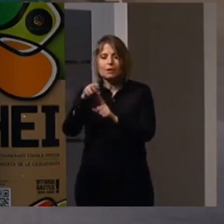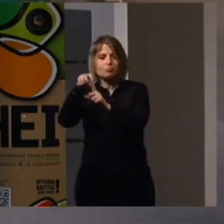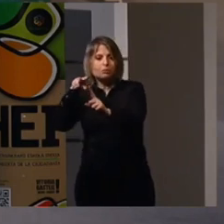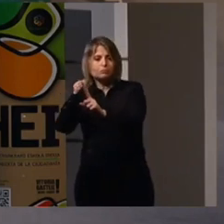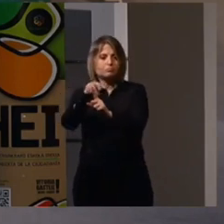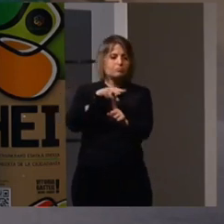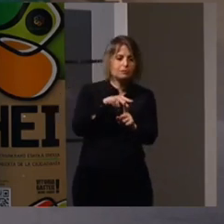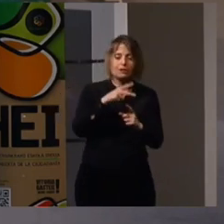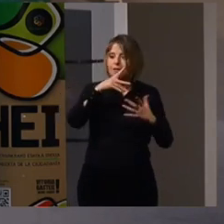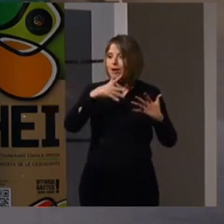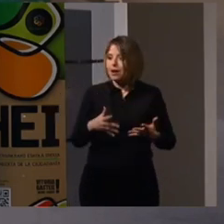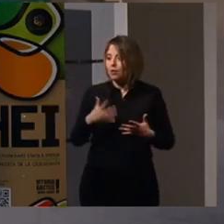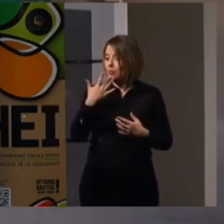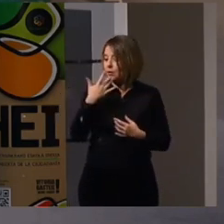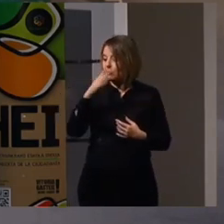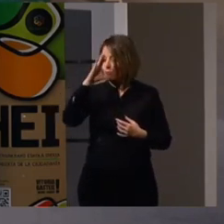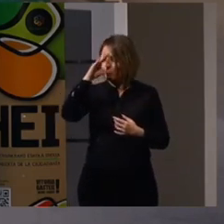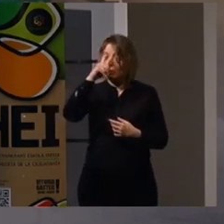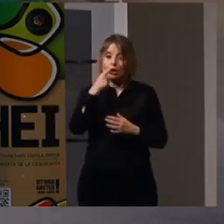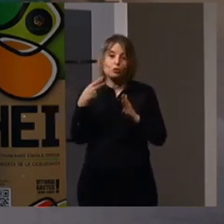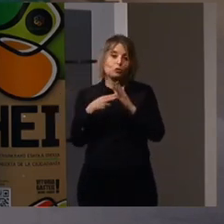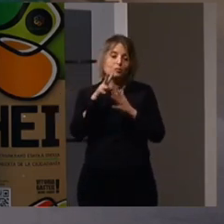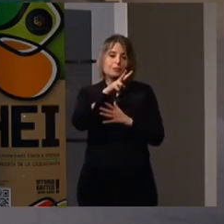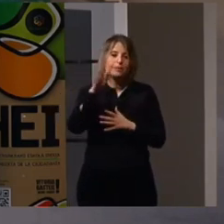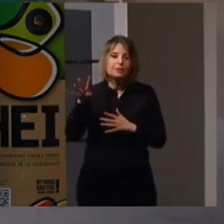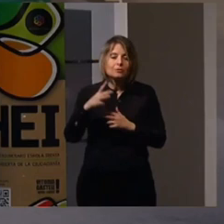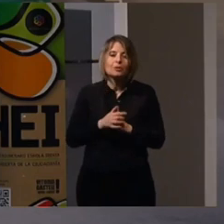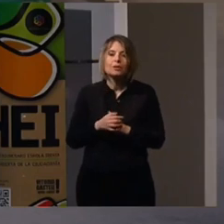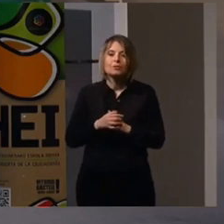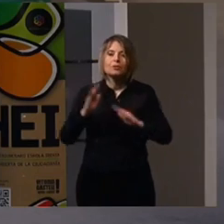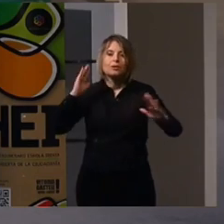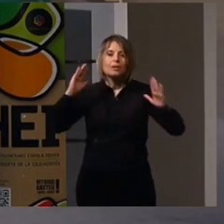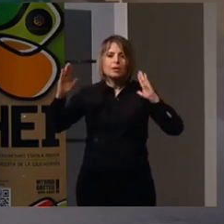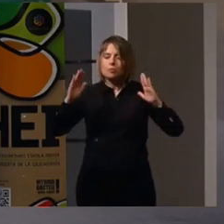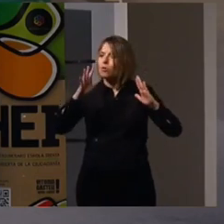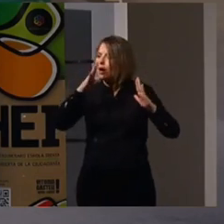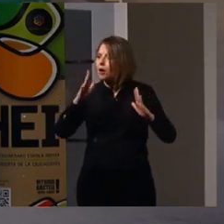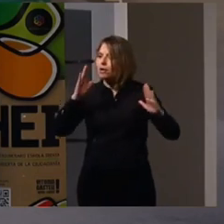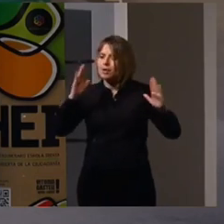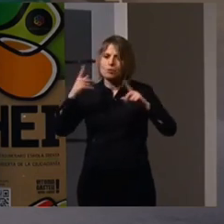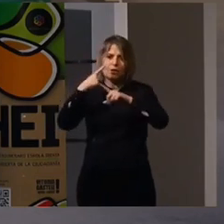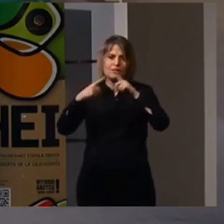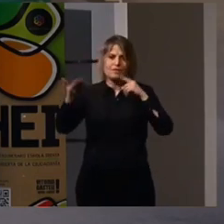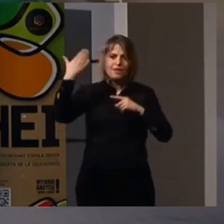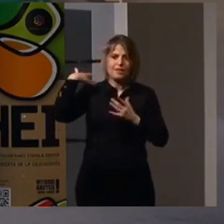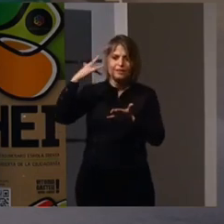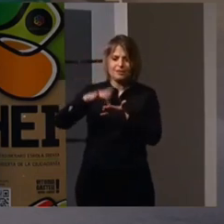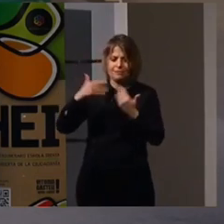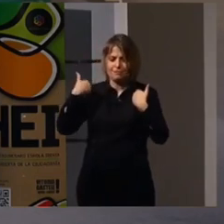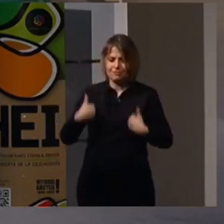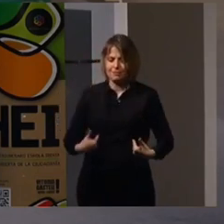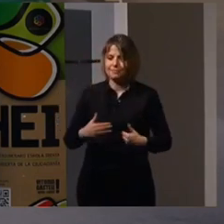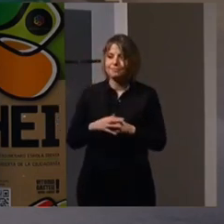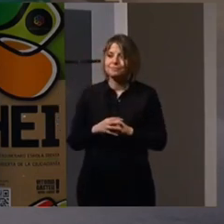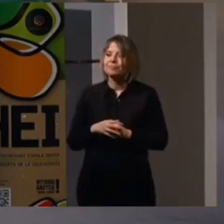vida desde ahora, ¿no? En febrero del 24, pues desde en un momento muy vital, muy diferente al que tú estás viviendo, ¿no? Yo creo que